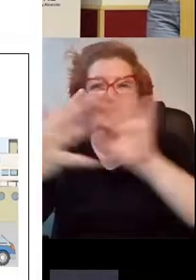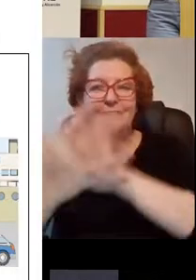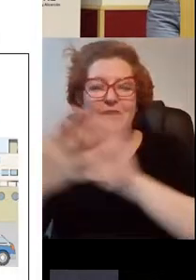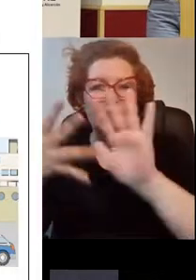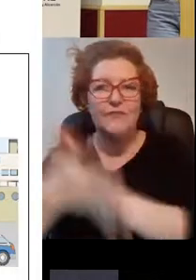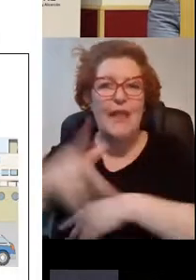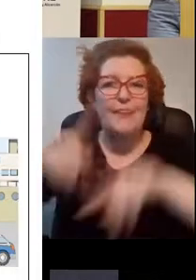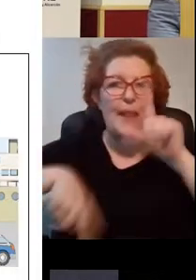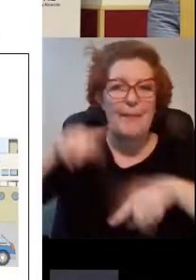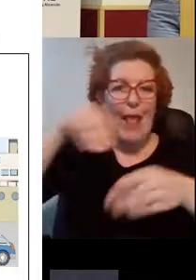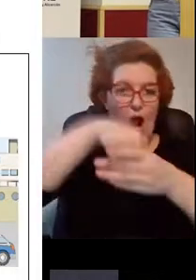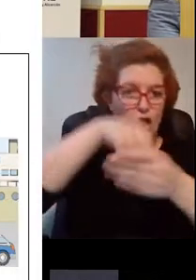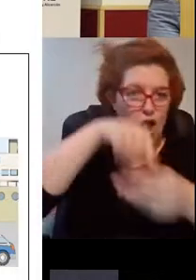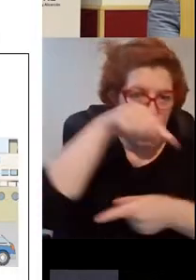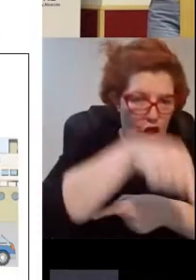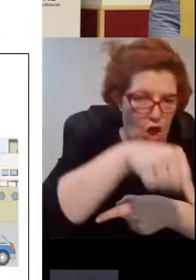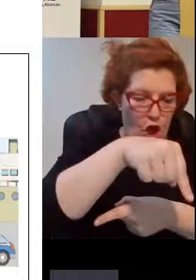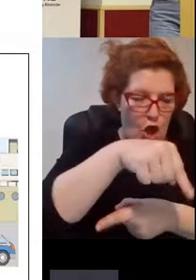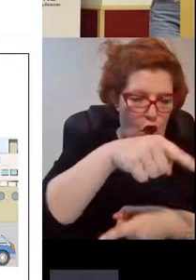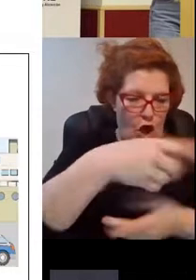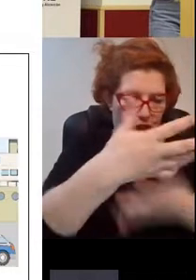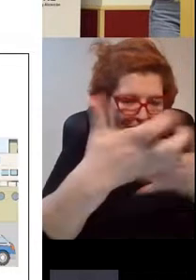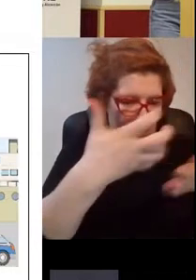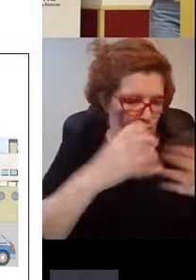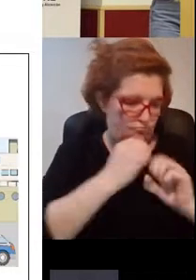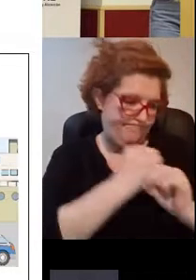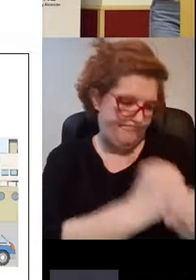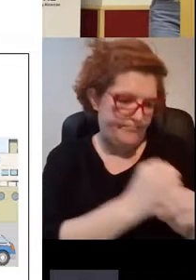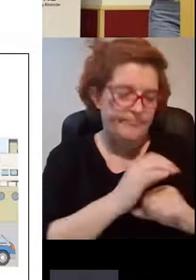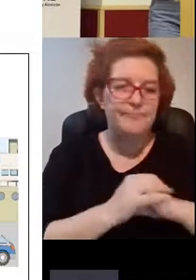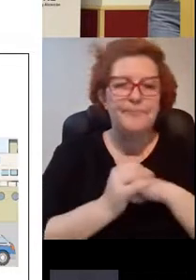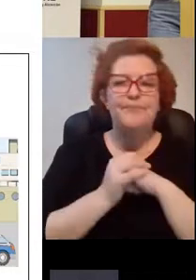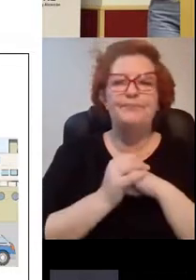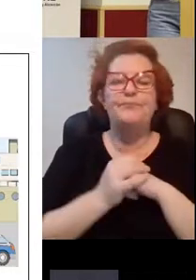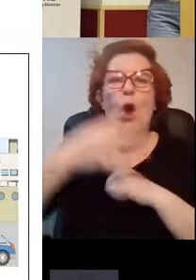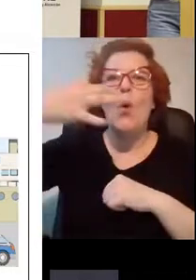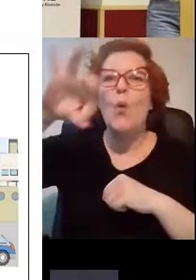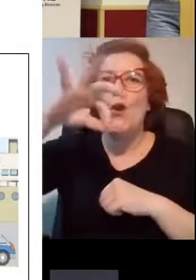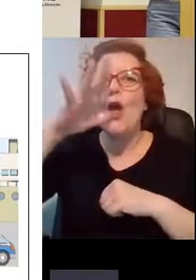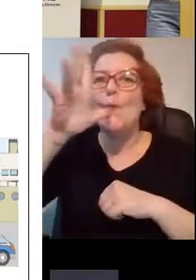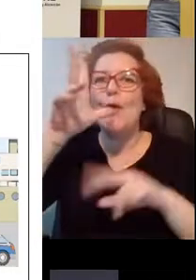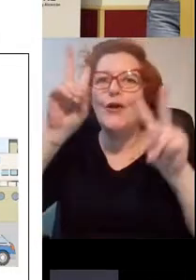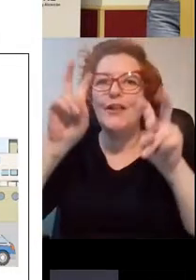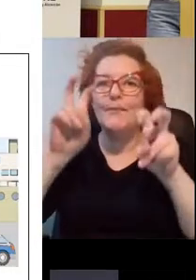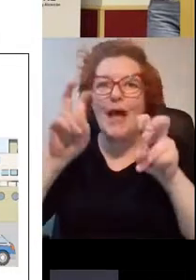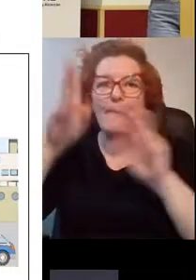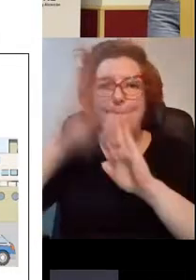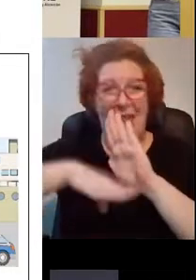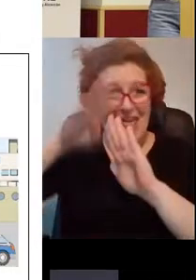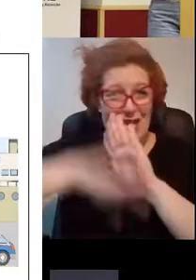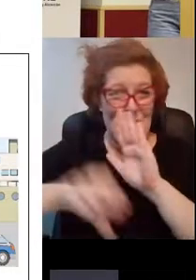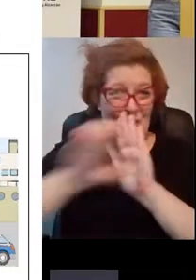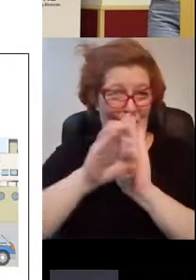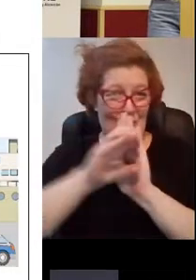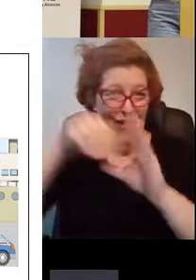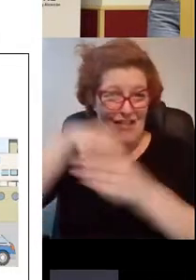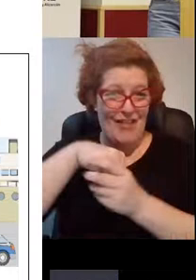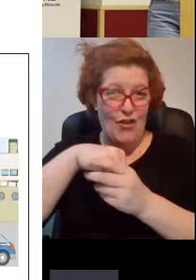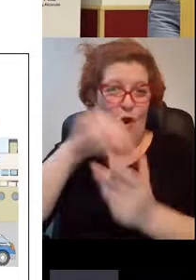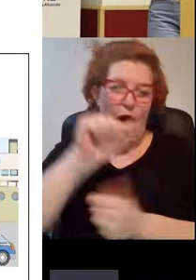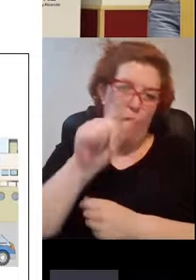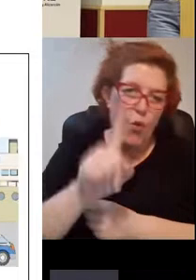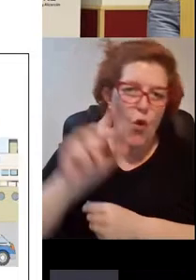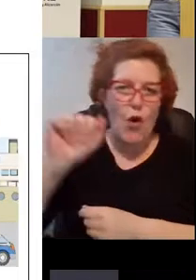por los contenidos con los que trabajamos, no solamente por lo que son los planes curriculares de 1A1 o